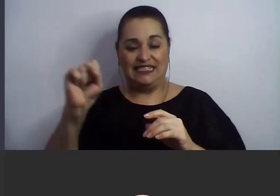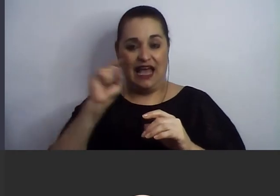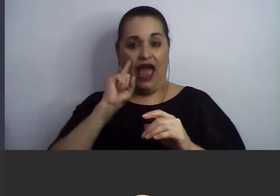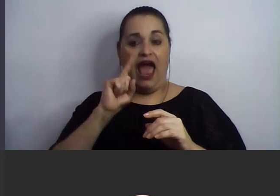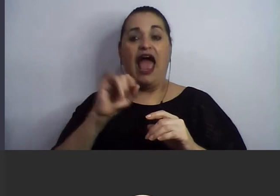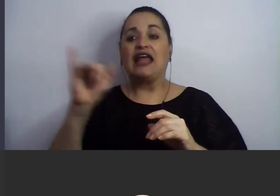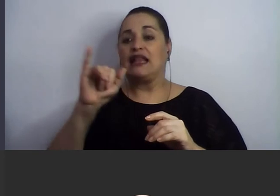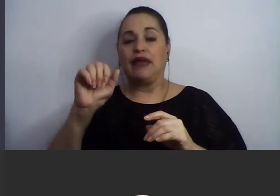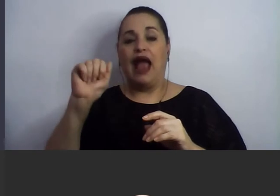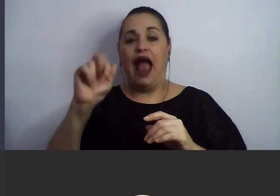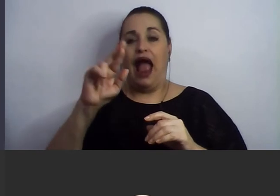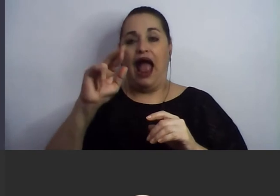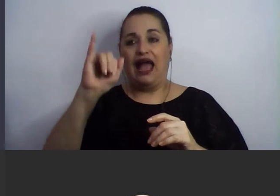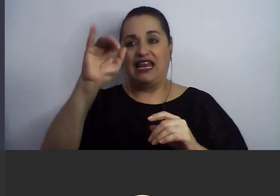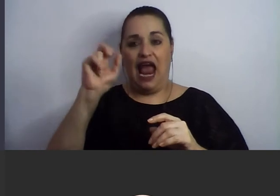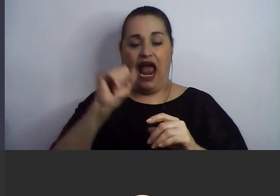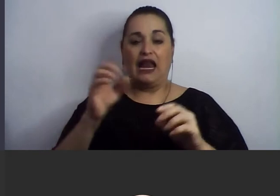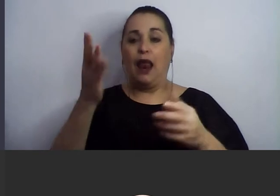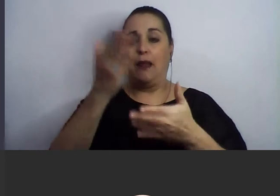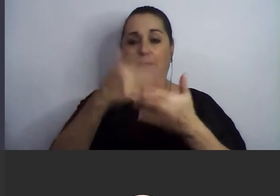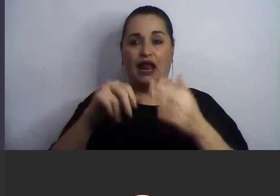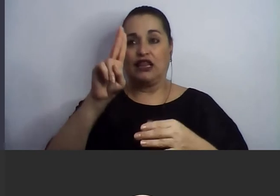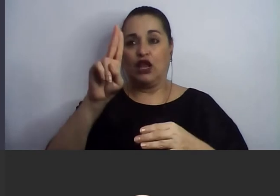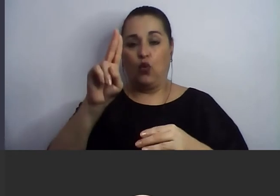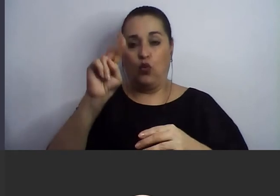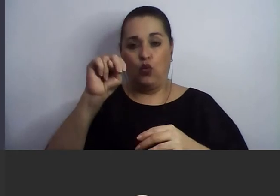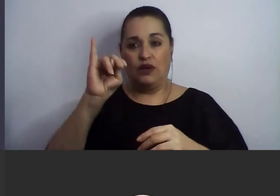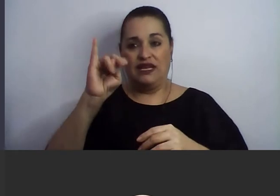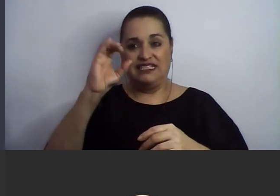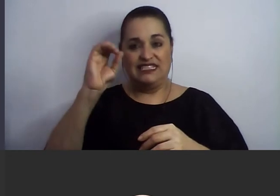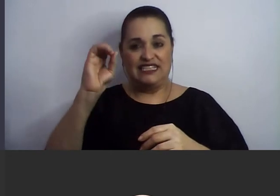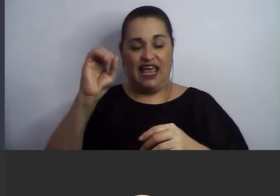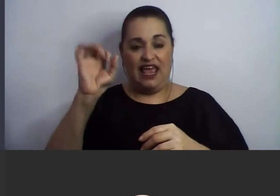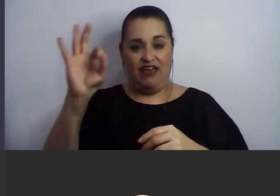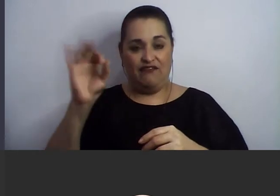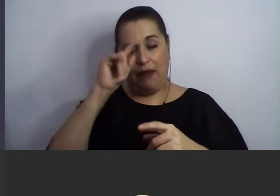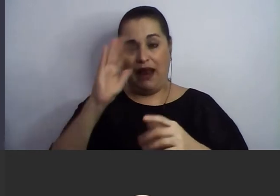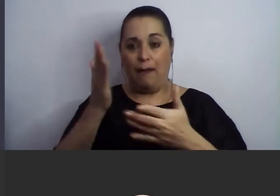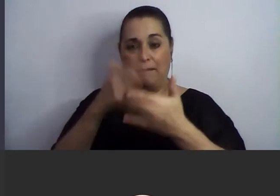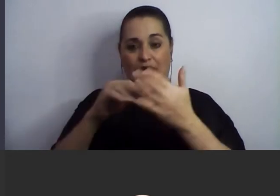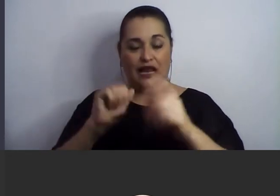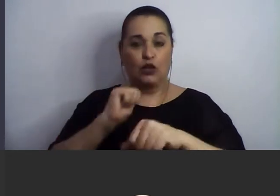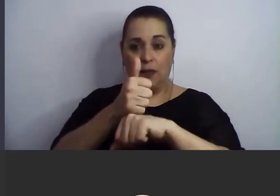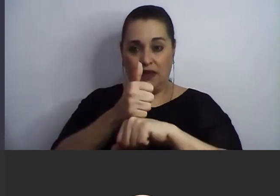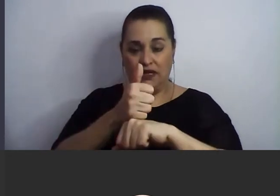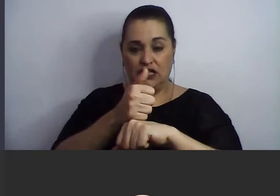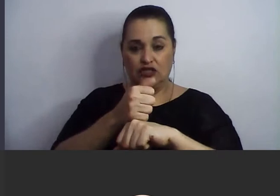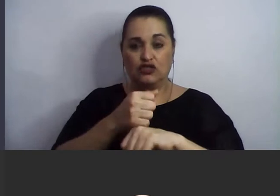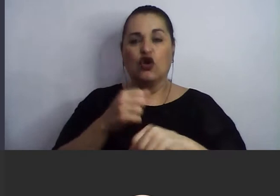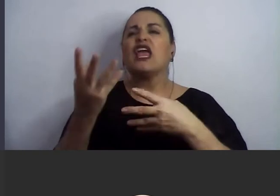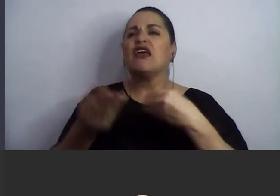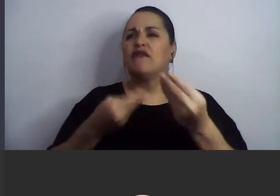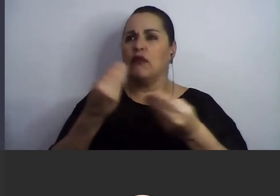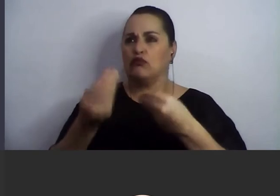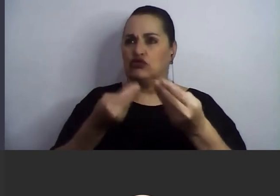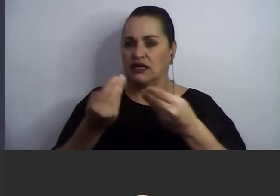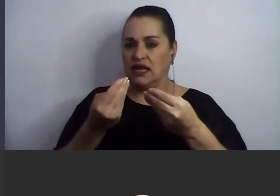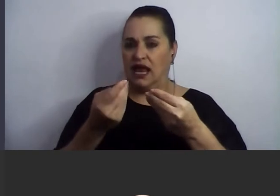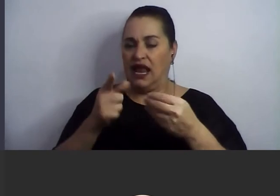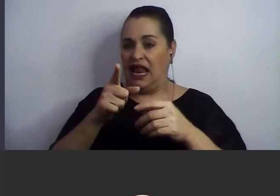Ariana la parte de UNICEF y todo lo que nos está ayudando a nivel país para la parte de la implementación de los ODS que vamos a hacer para que esas